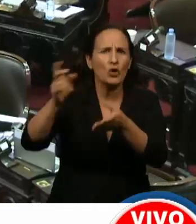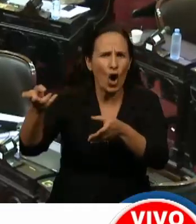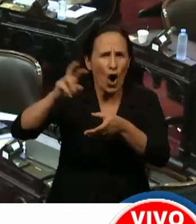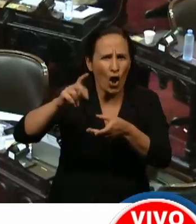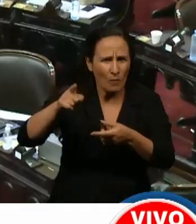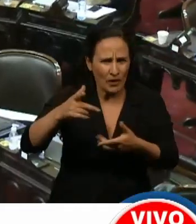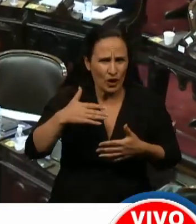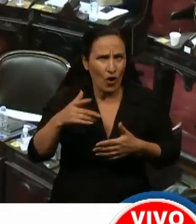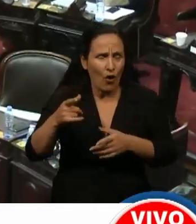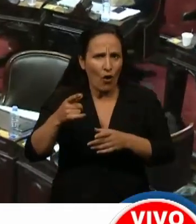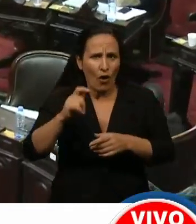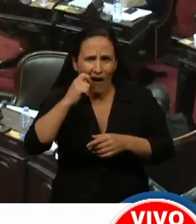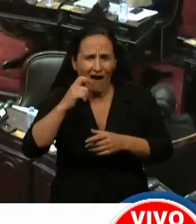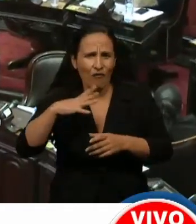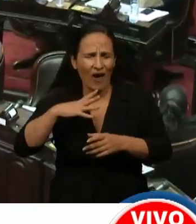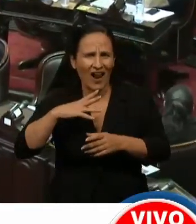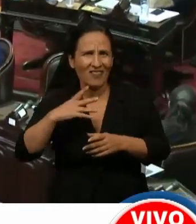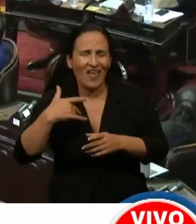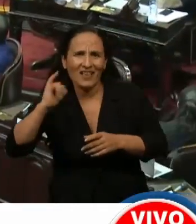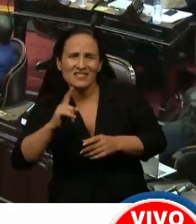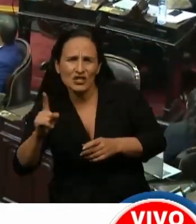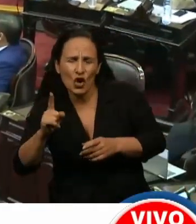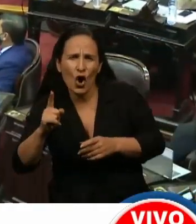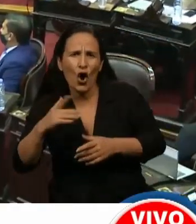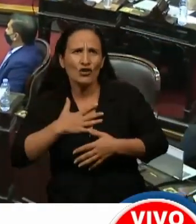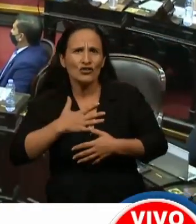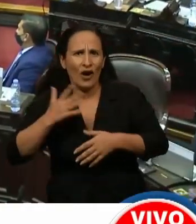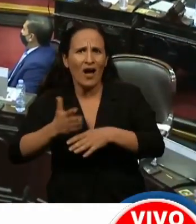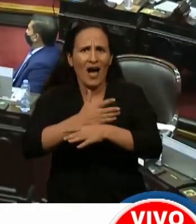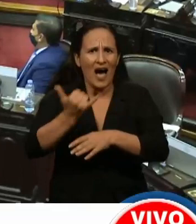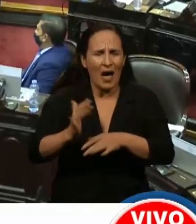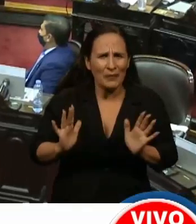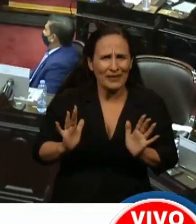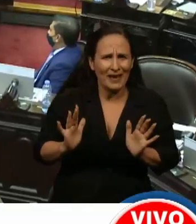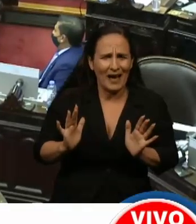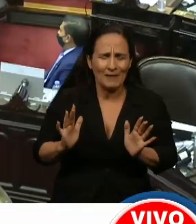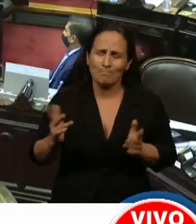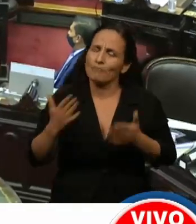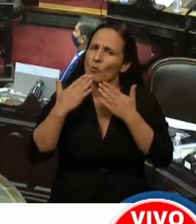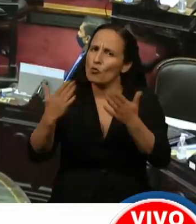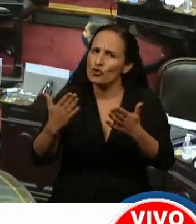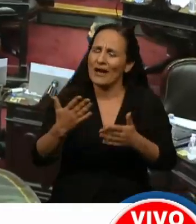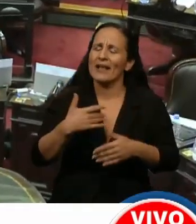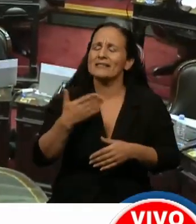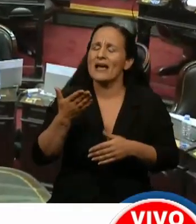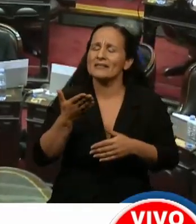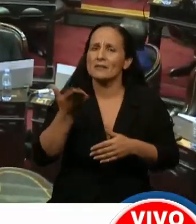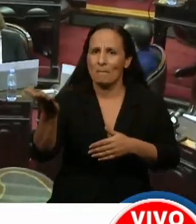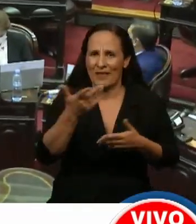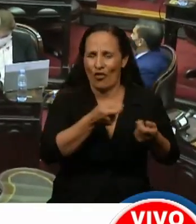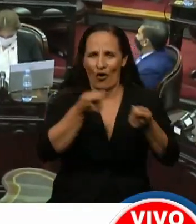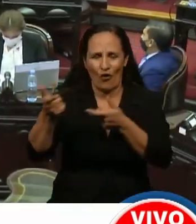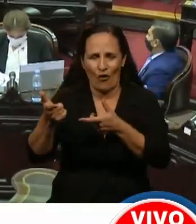el resultado y habiendo admitido que días posteriores tuvo síntomas. Muchas gracias, solicito que se ponga a